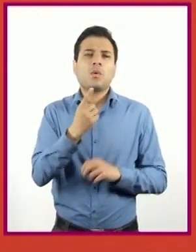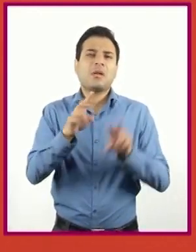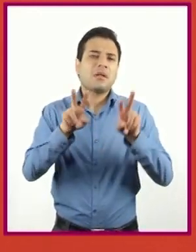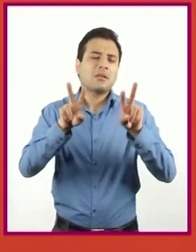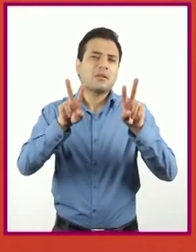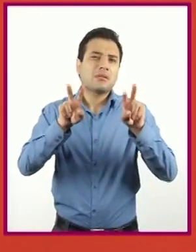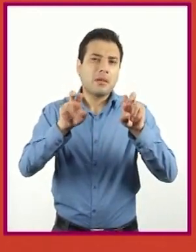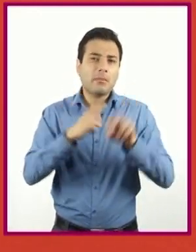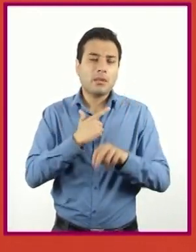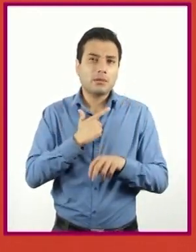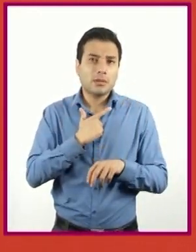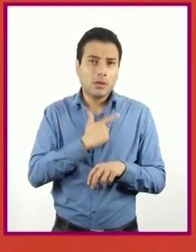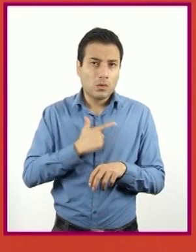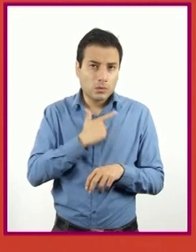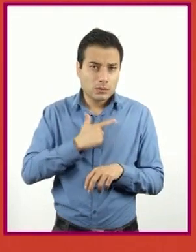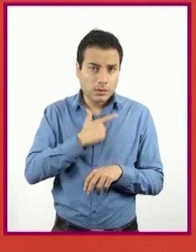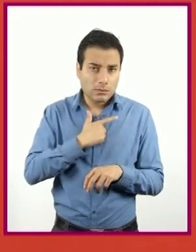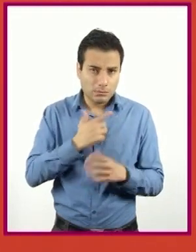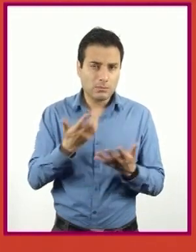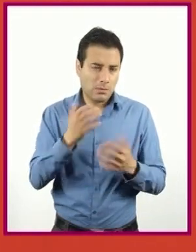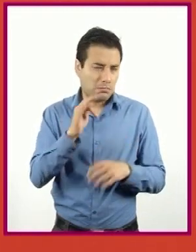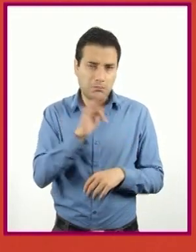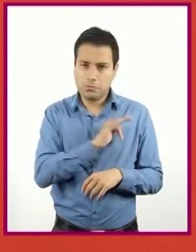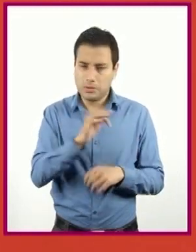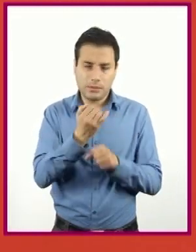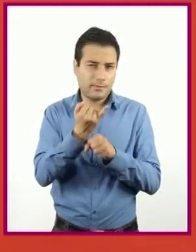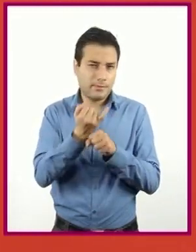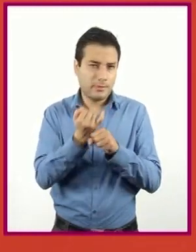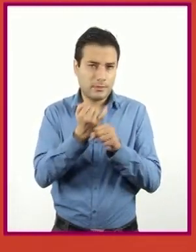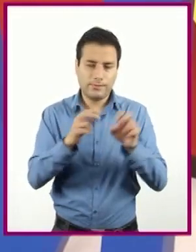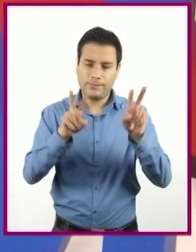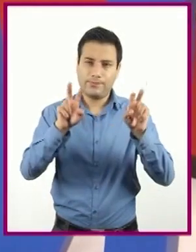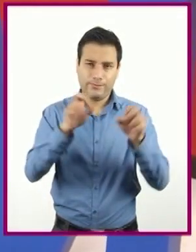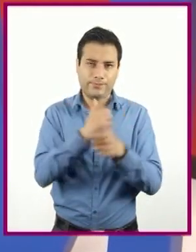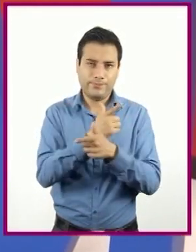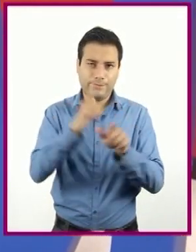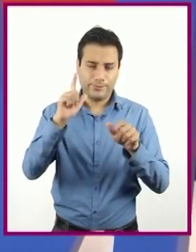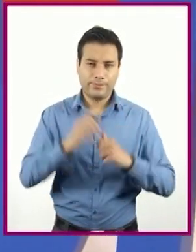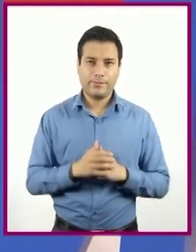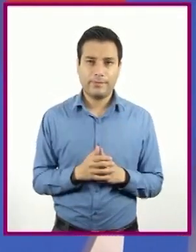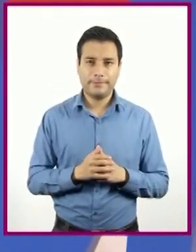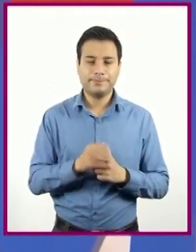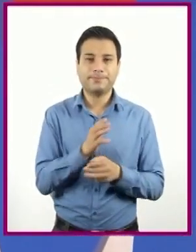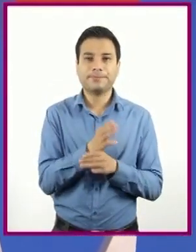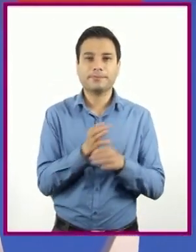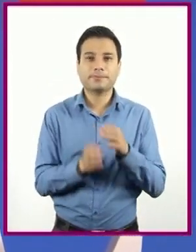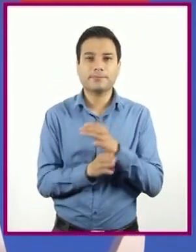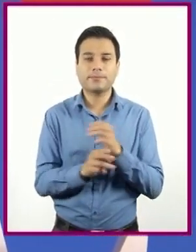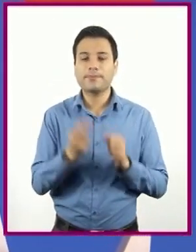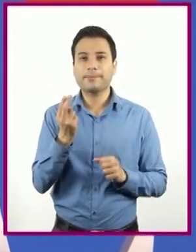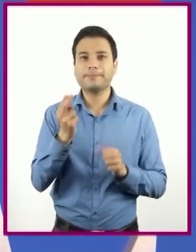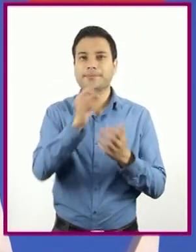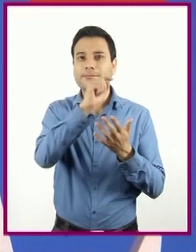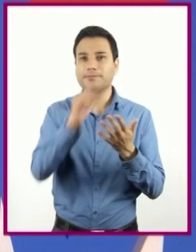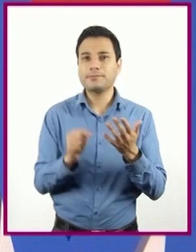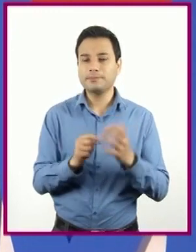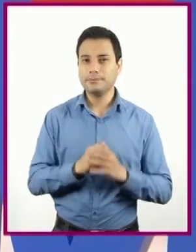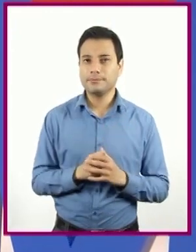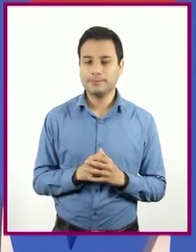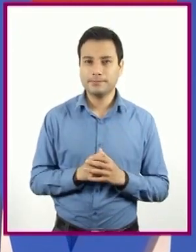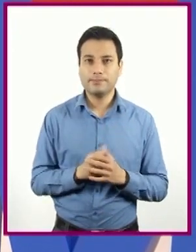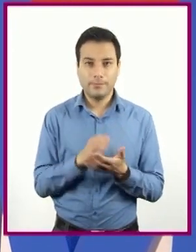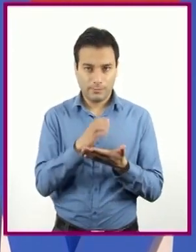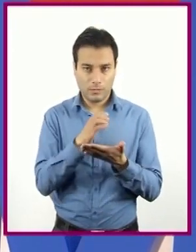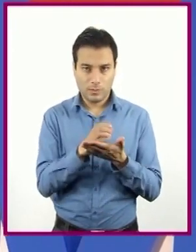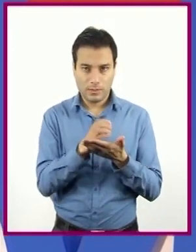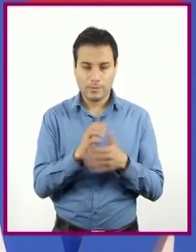para localizar y concentrar información sobre este. Los materiales que van a utilizar en esta sesión son